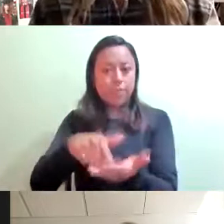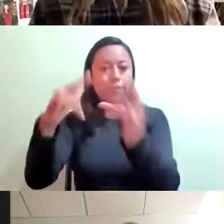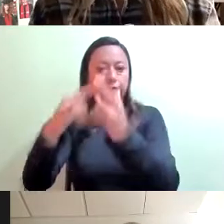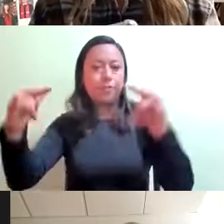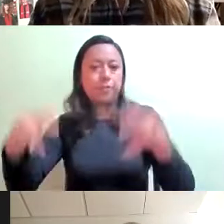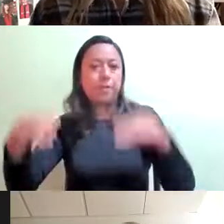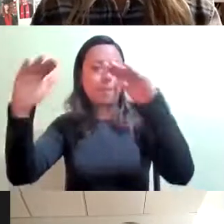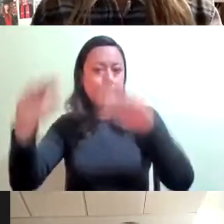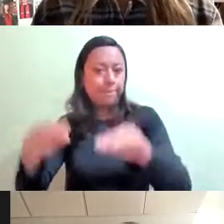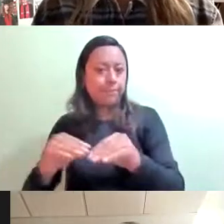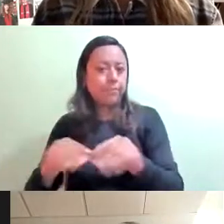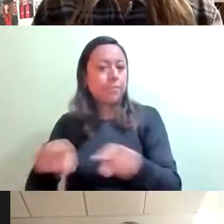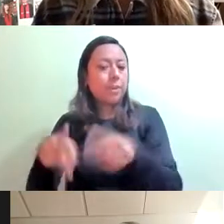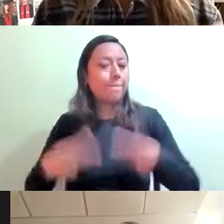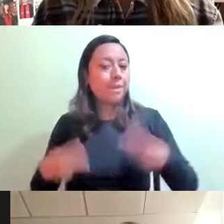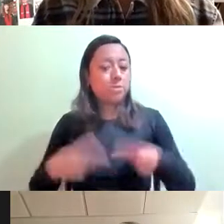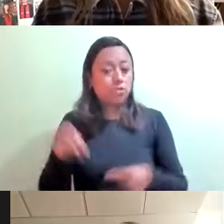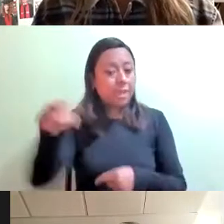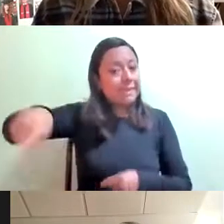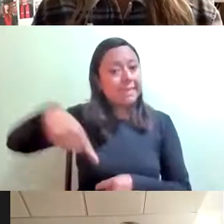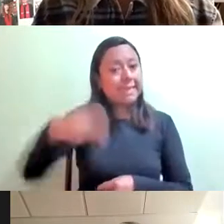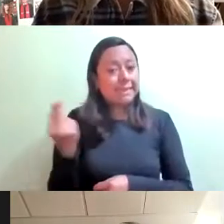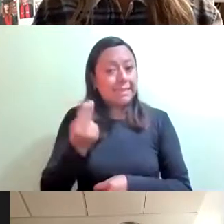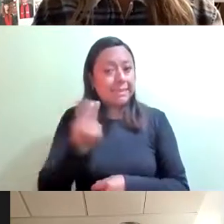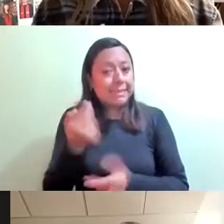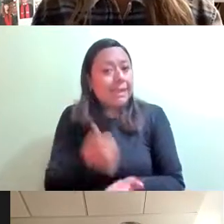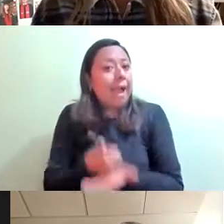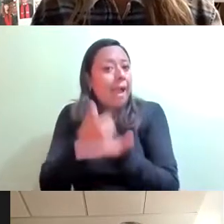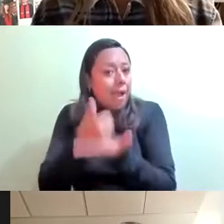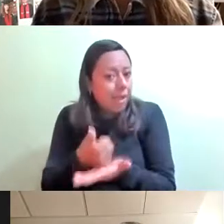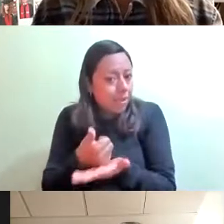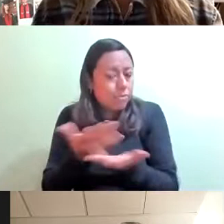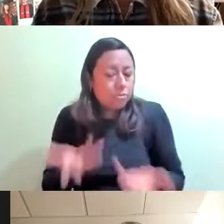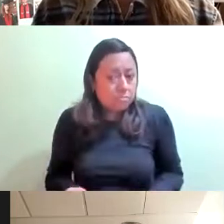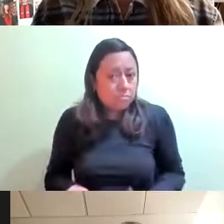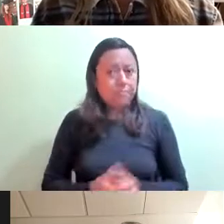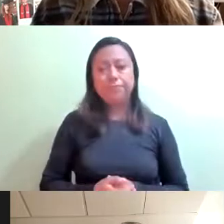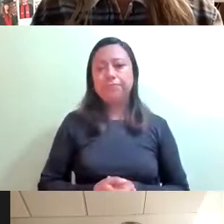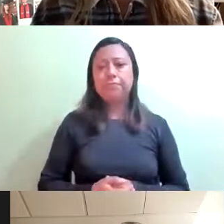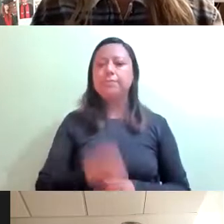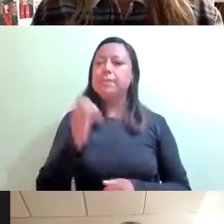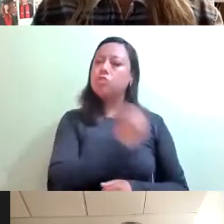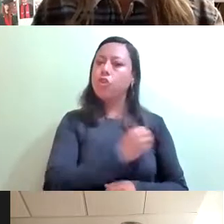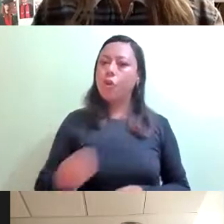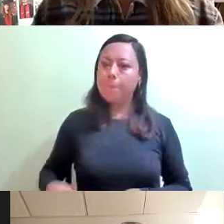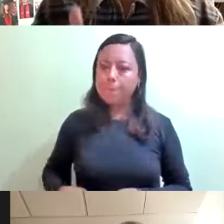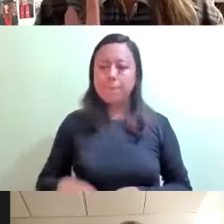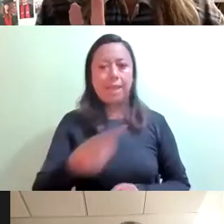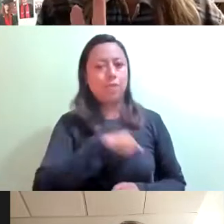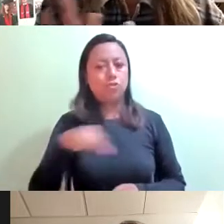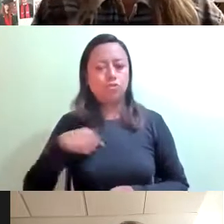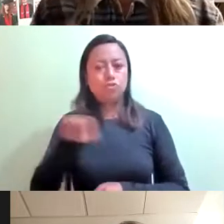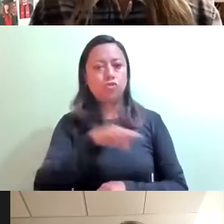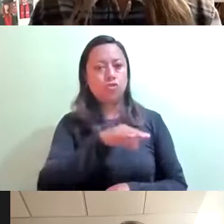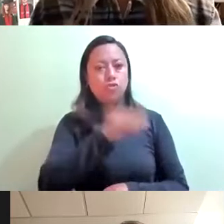tantas personas que necesitan auxilio, obliga al aparato a moverse. Y eso